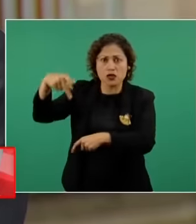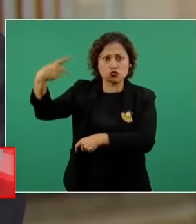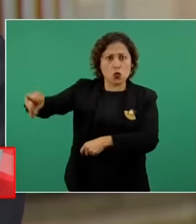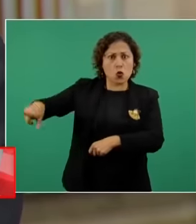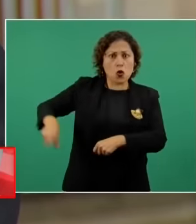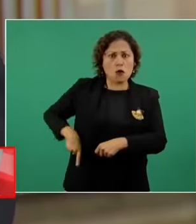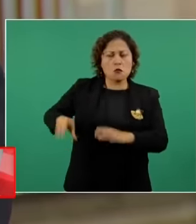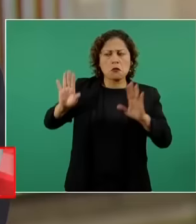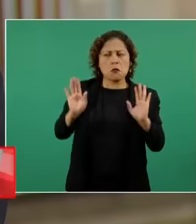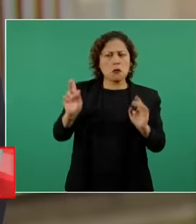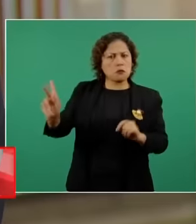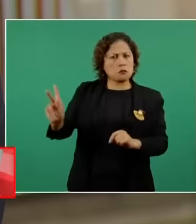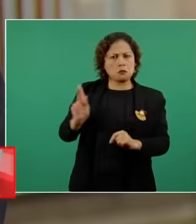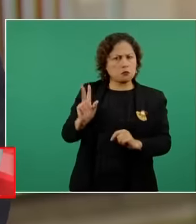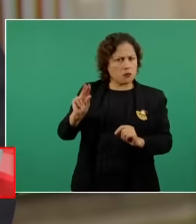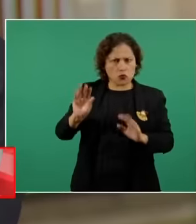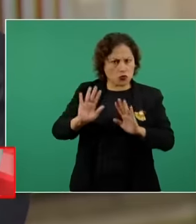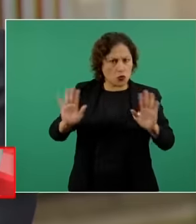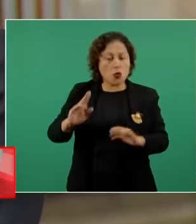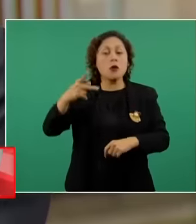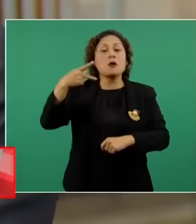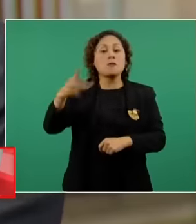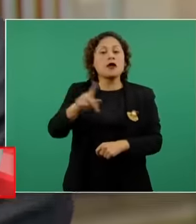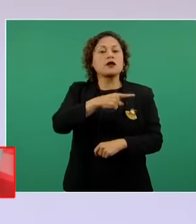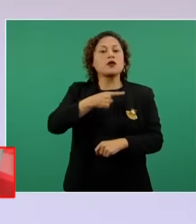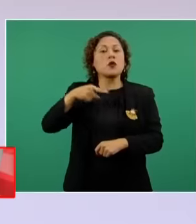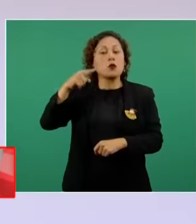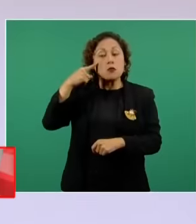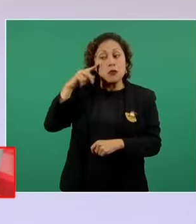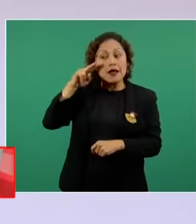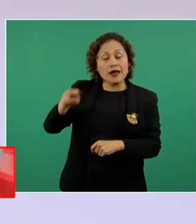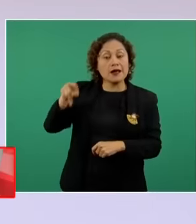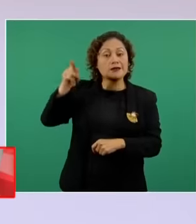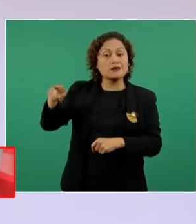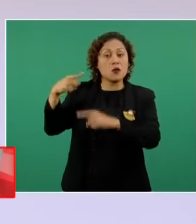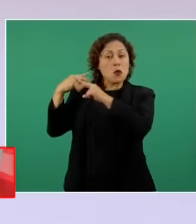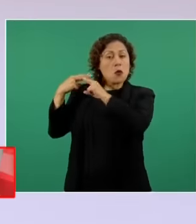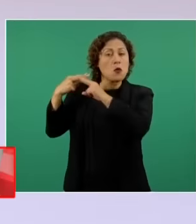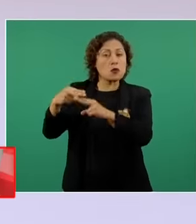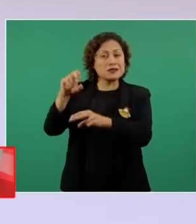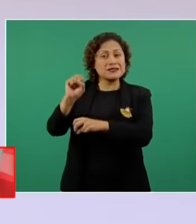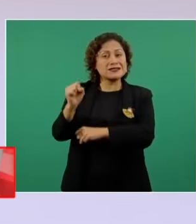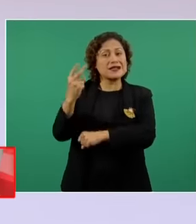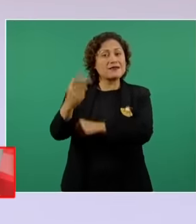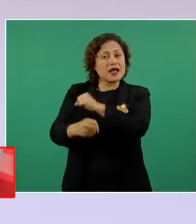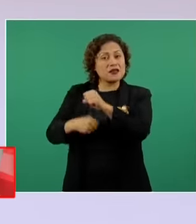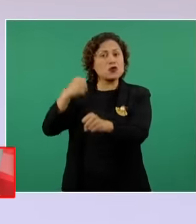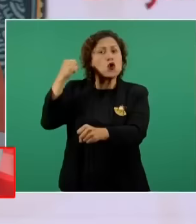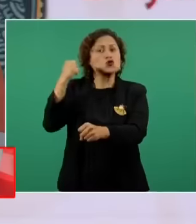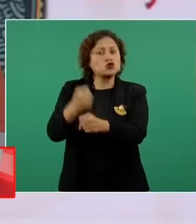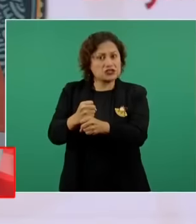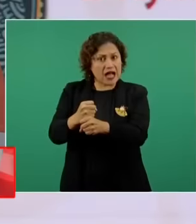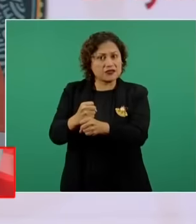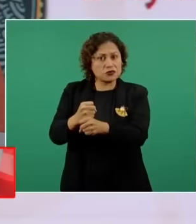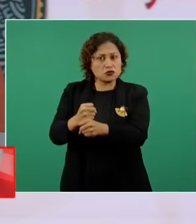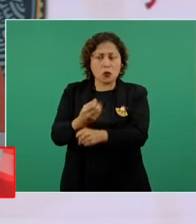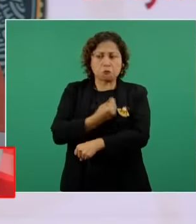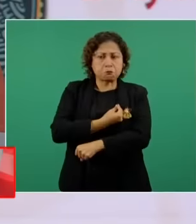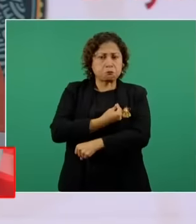pero el haber resistido 62 años sin sometimiento